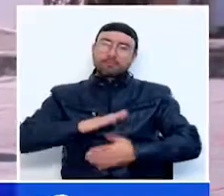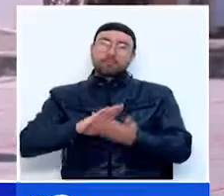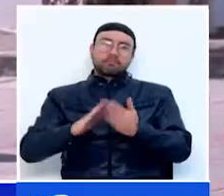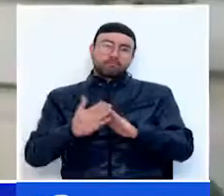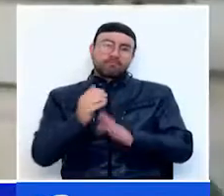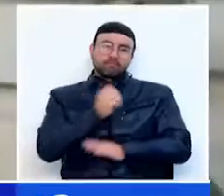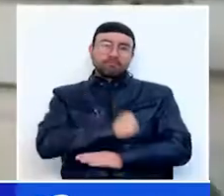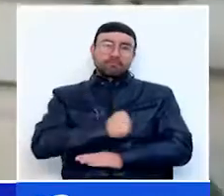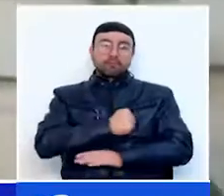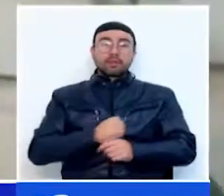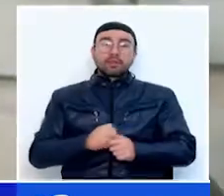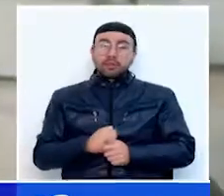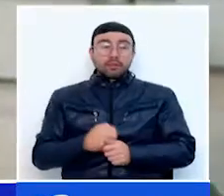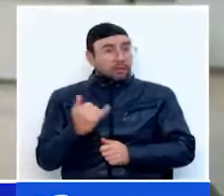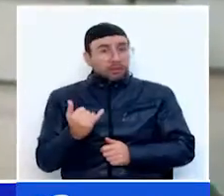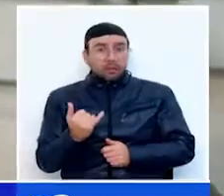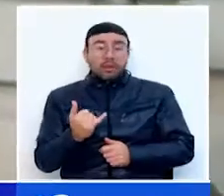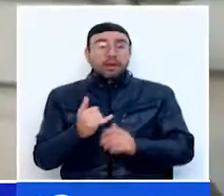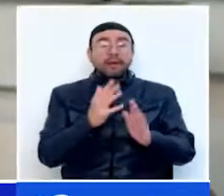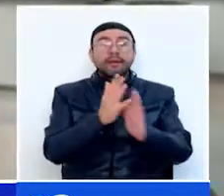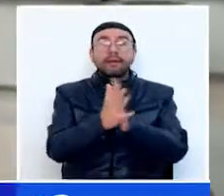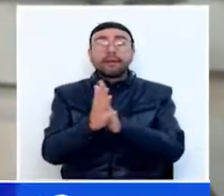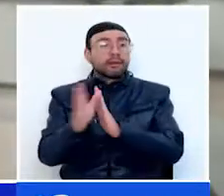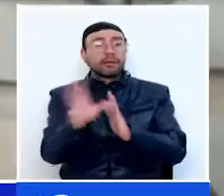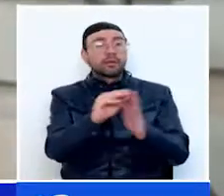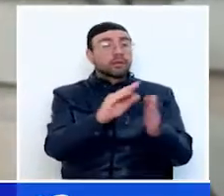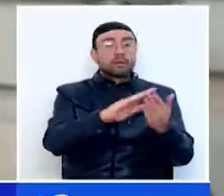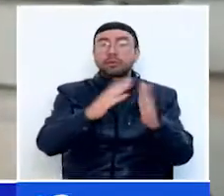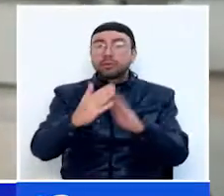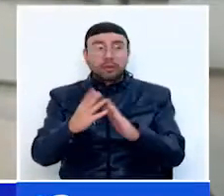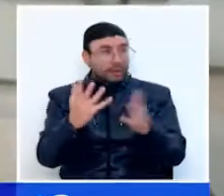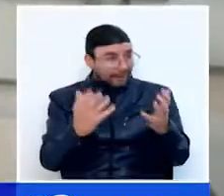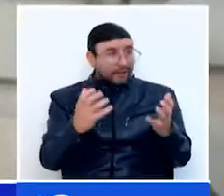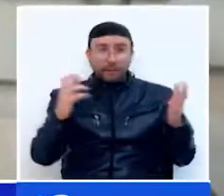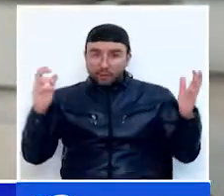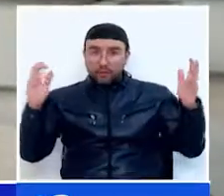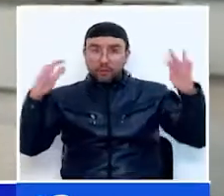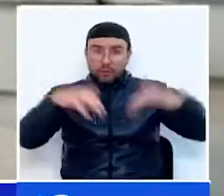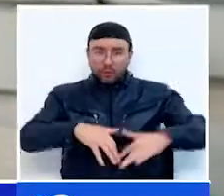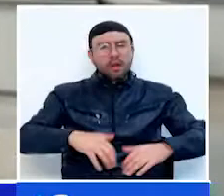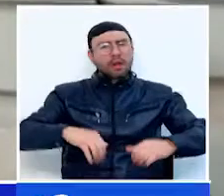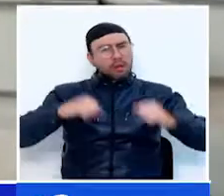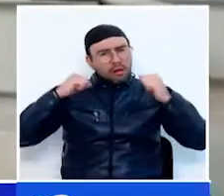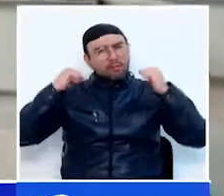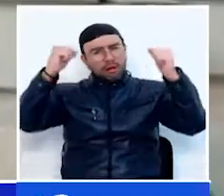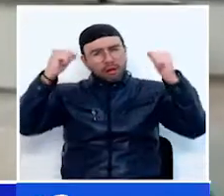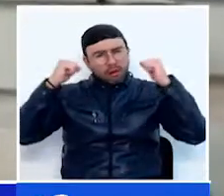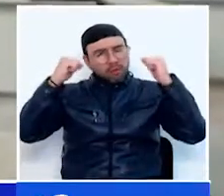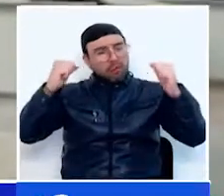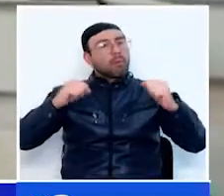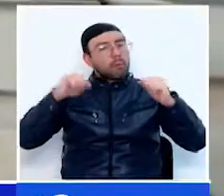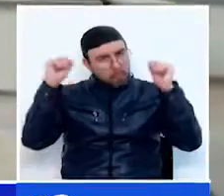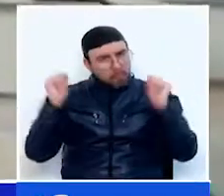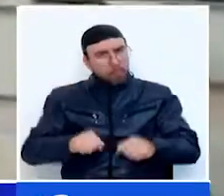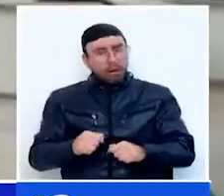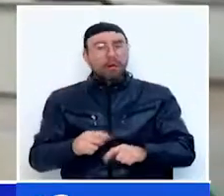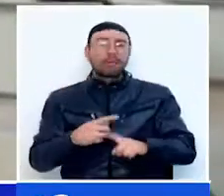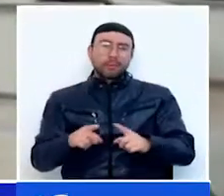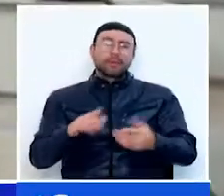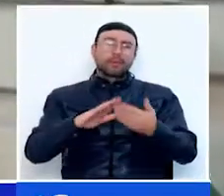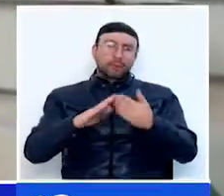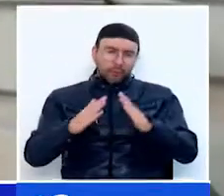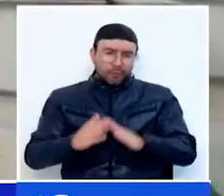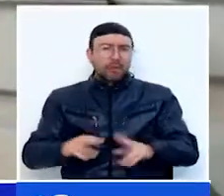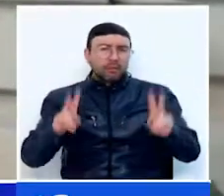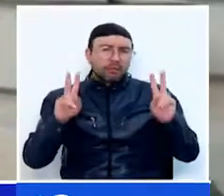Le hacemos un llamado a toda la comunidad que quiera participar de la protesta, que lo haga, pero de manera pacífica.